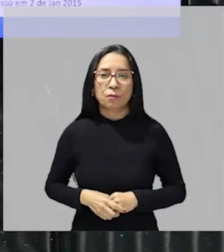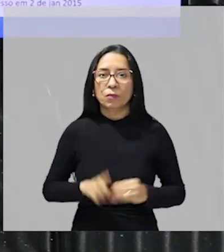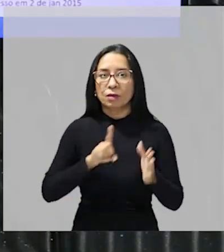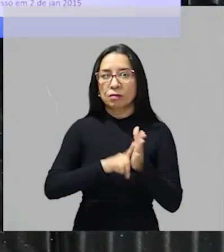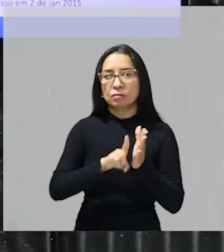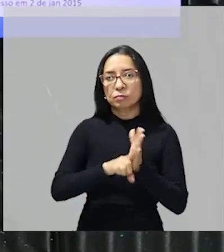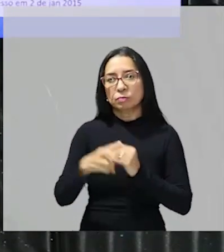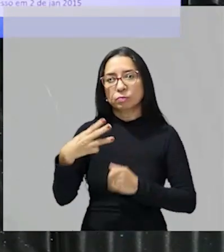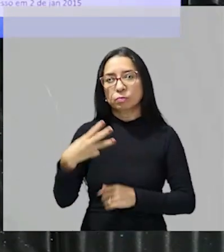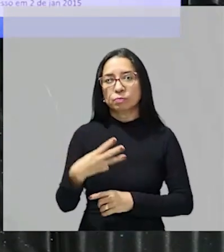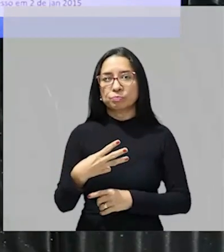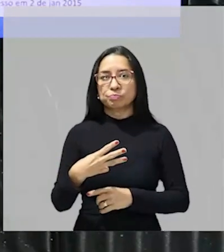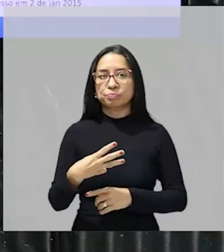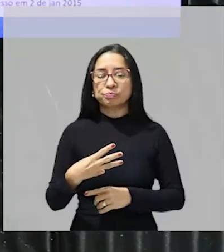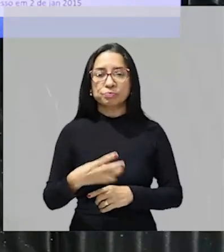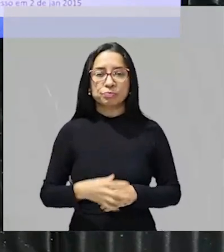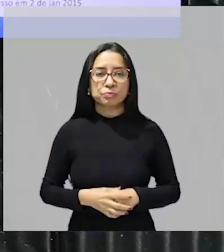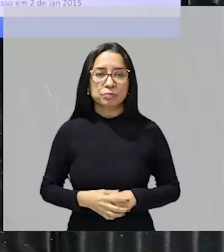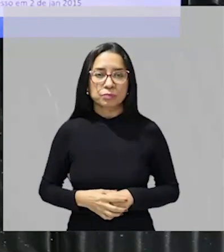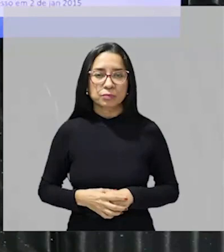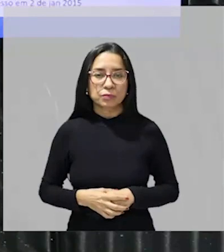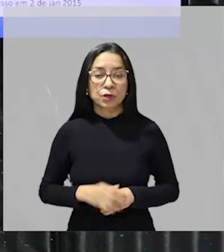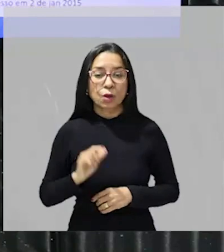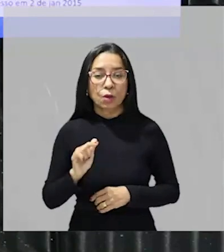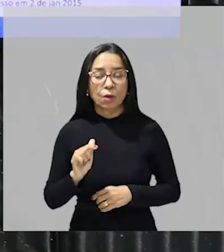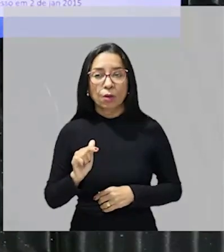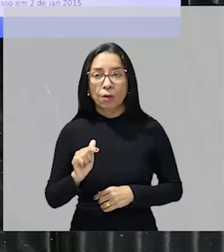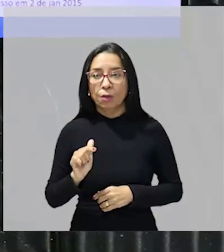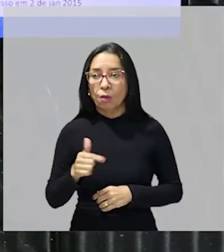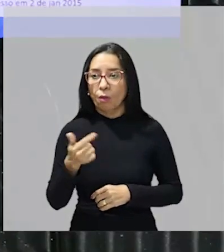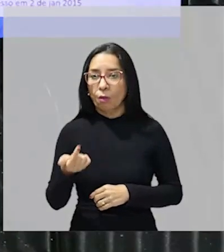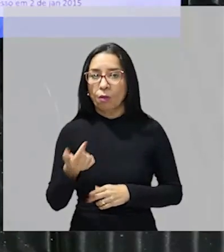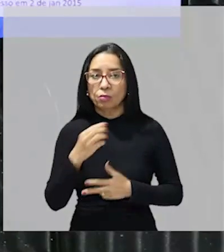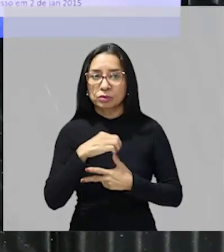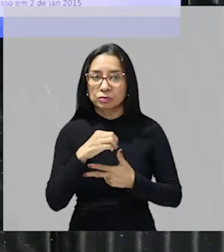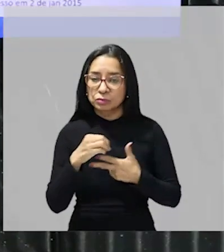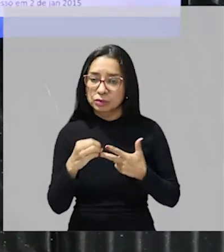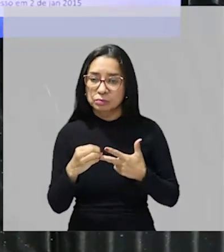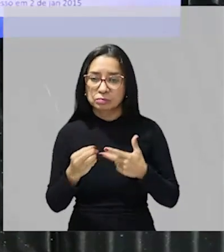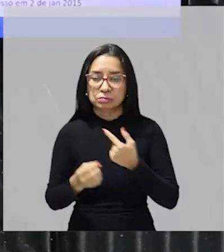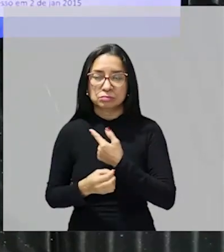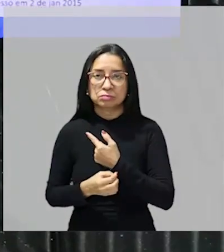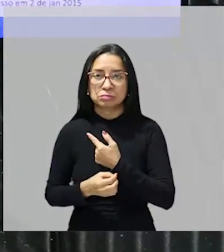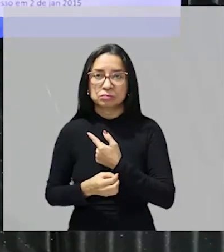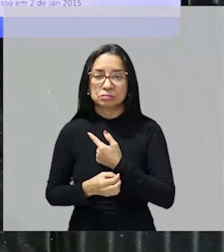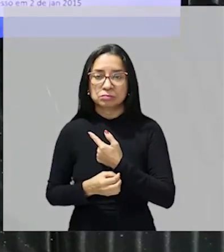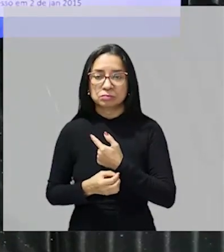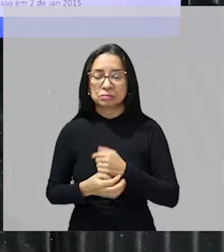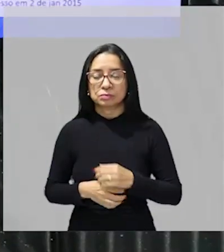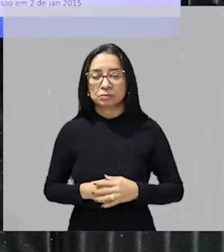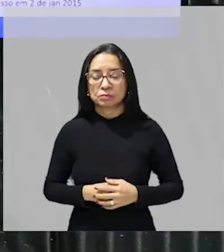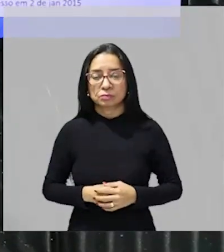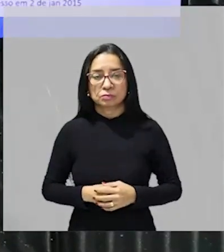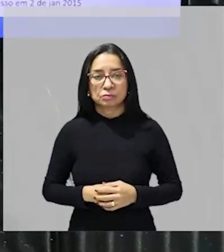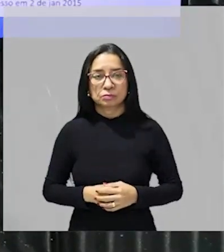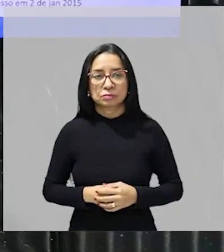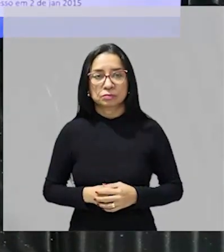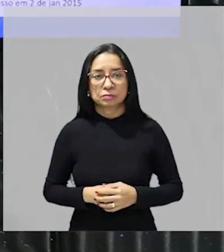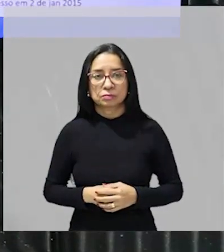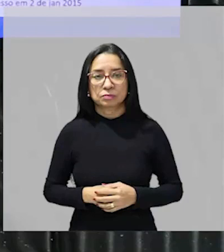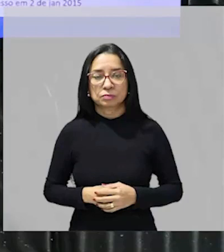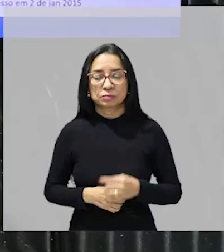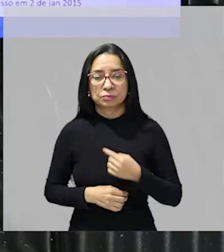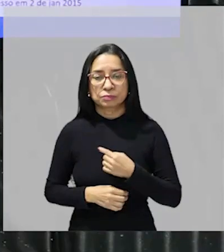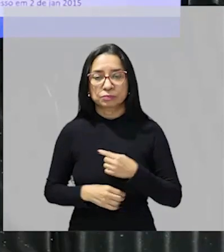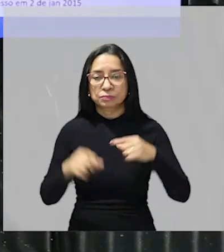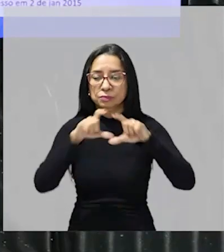Questão 3. Mais uma da UEMA, do Enem. Eu estou confundindo o EMA com o Enem, gente. Mais uma do Enem. Vamos lá. El dia